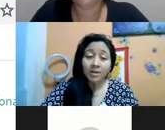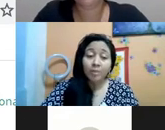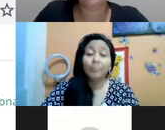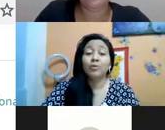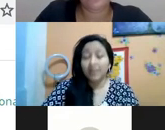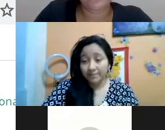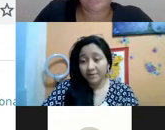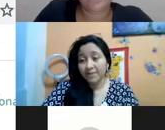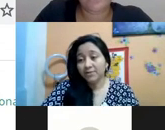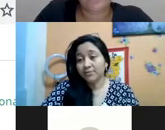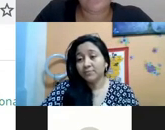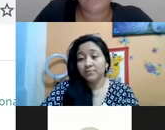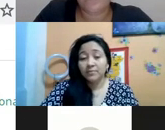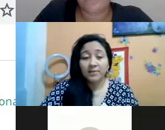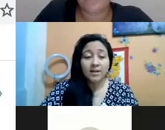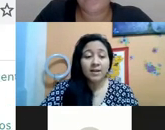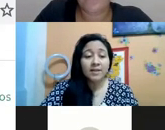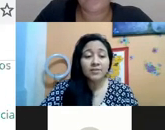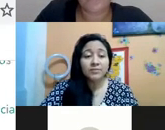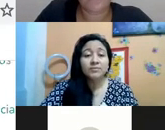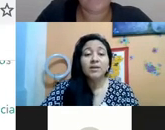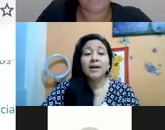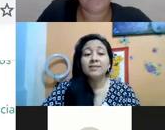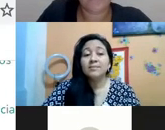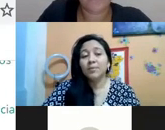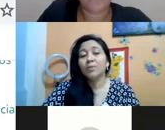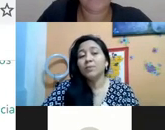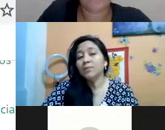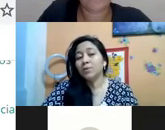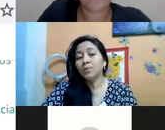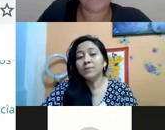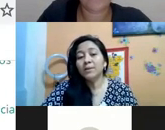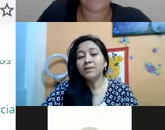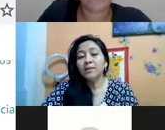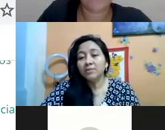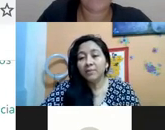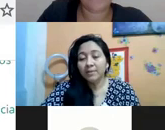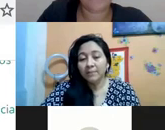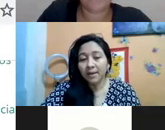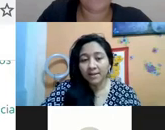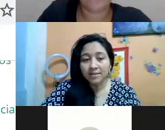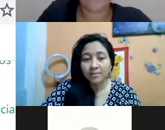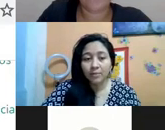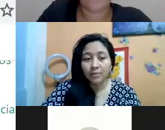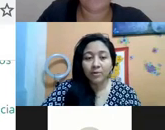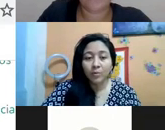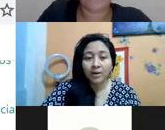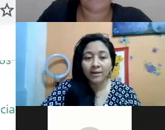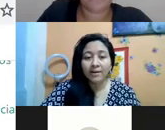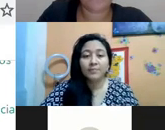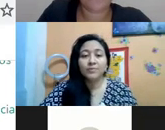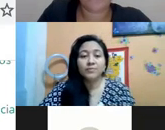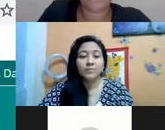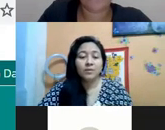es verdadero, porque es falso, de ser el caso. Asimismo, lo mismo con múltiples intentos. Esta vez va a quedar así. Voy a poner